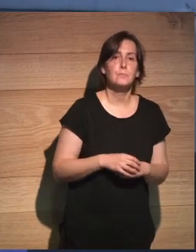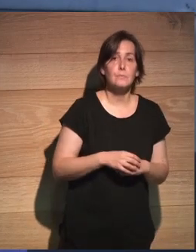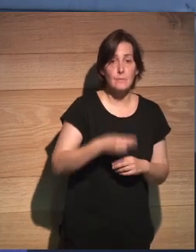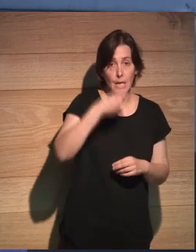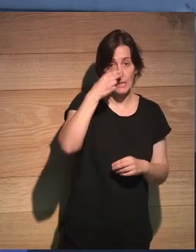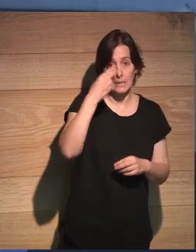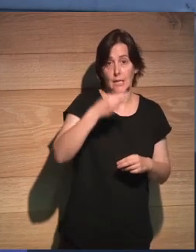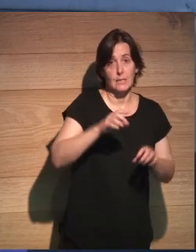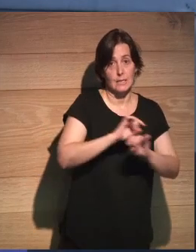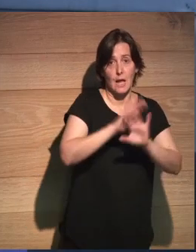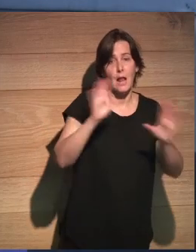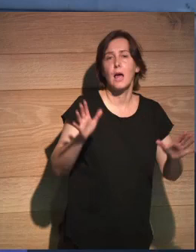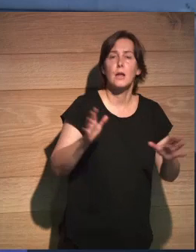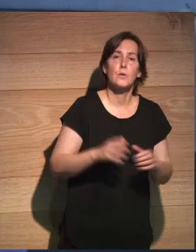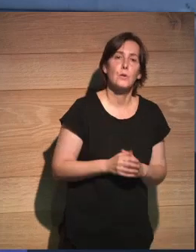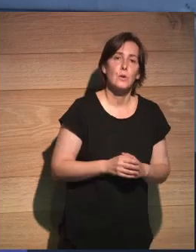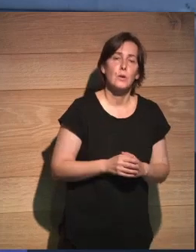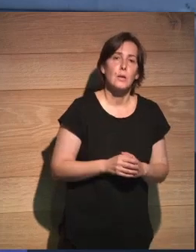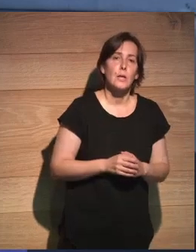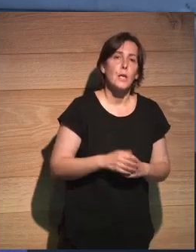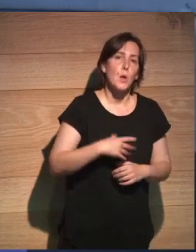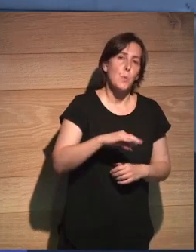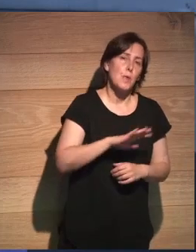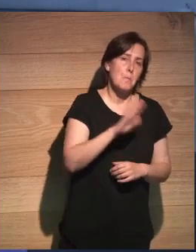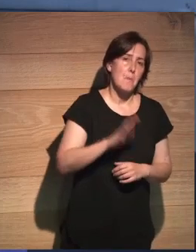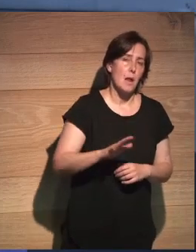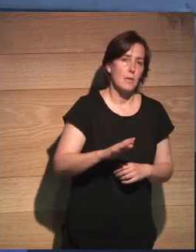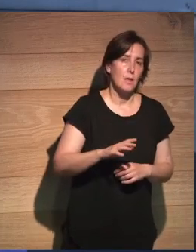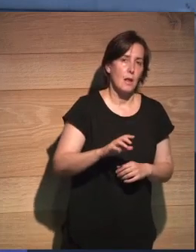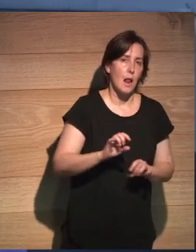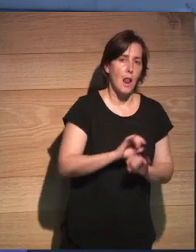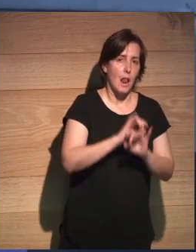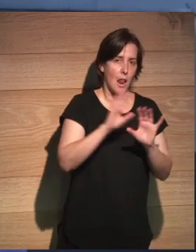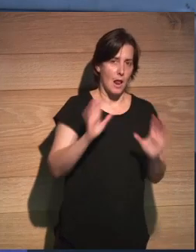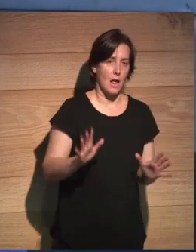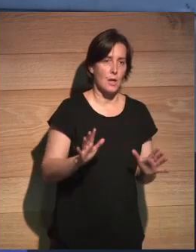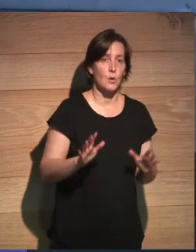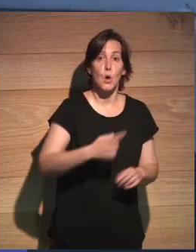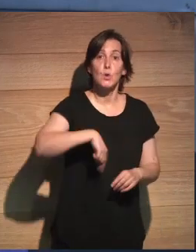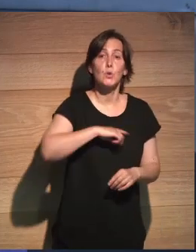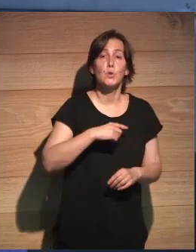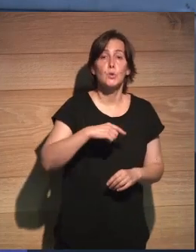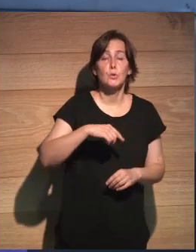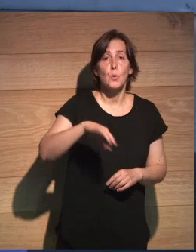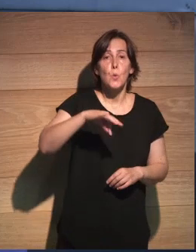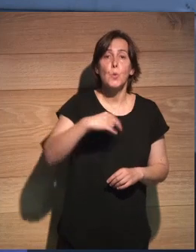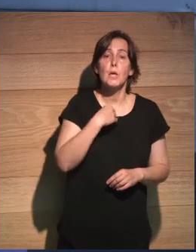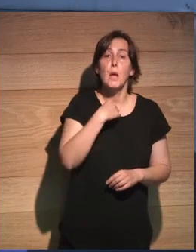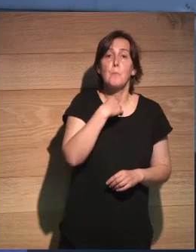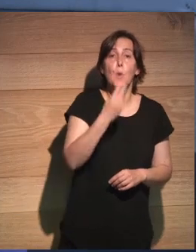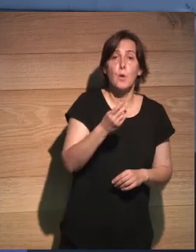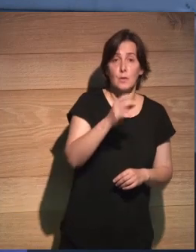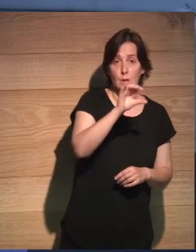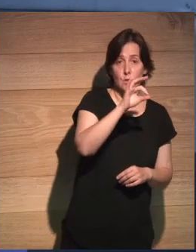es evidente, o podría parecer evidente. No podemos ser la única voz, ni las OPI, ni